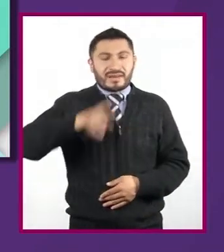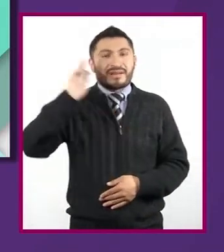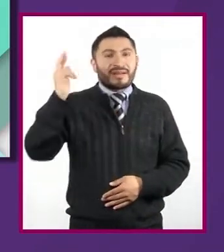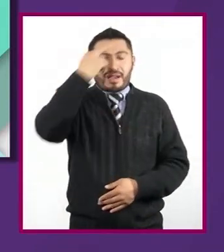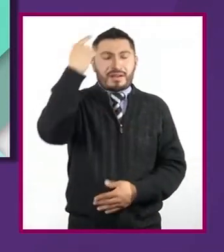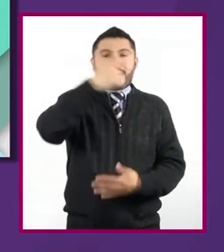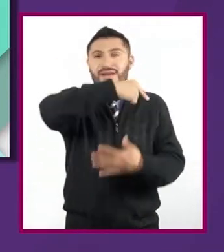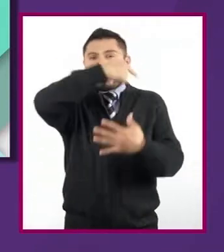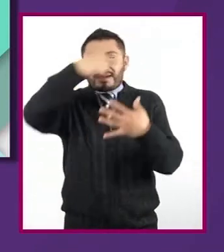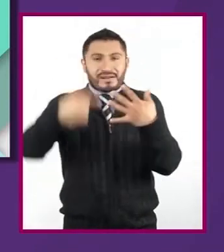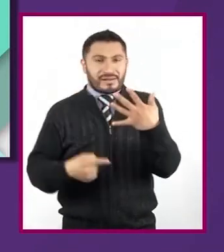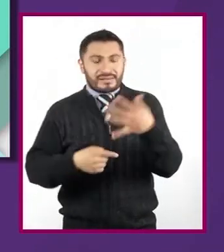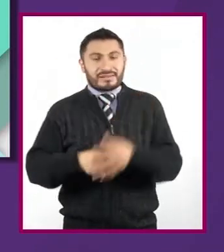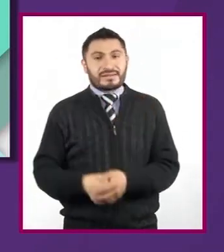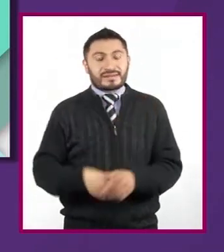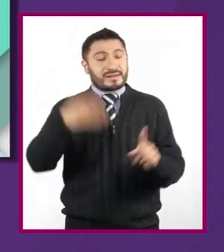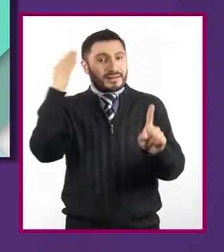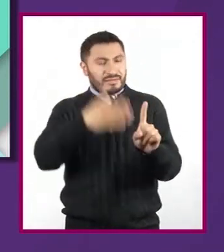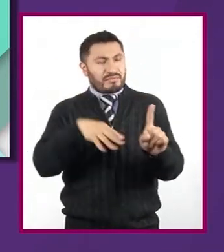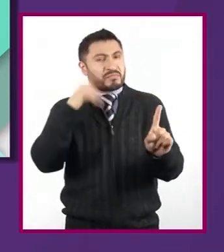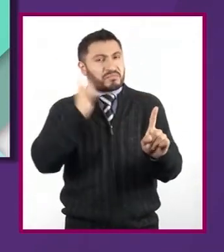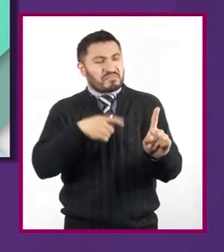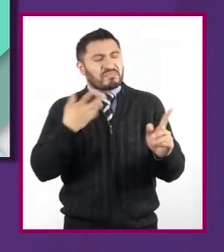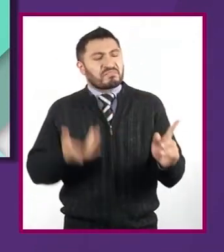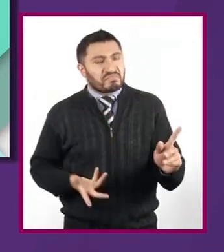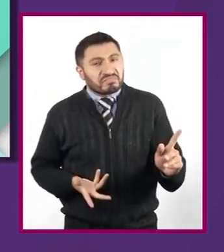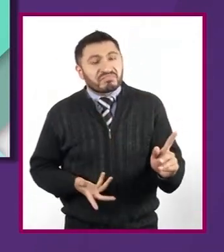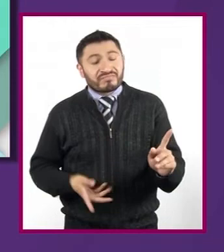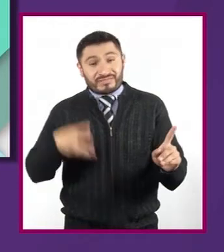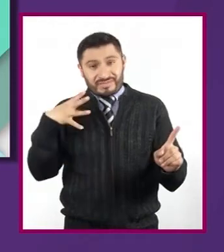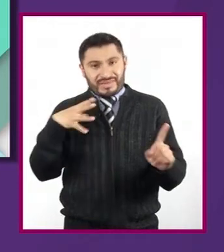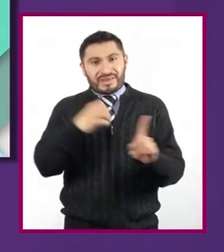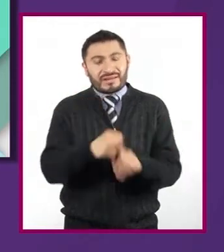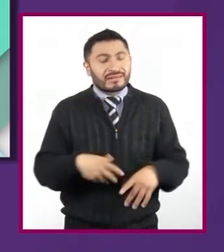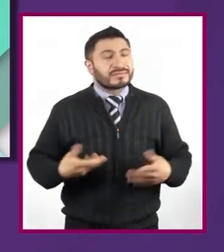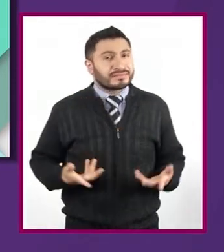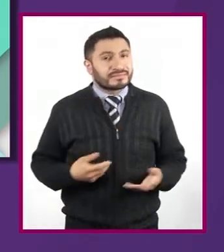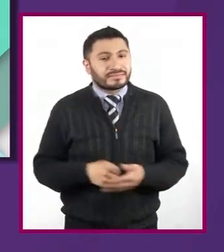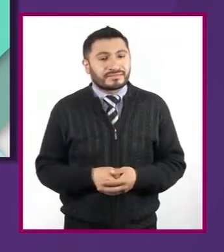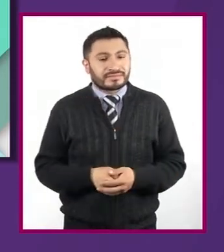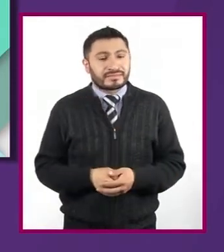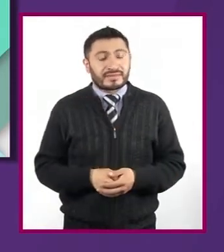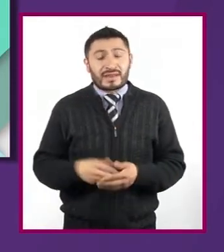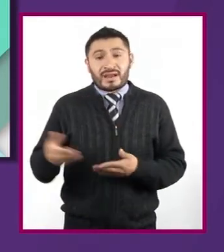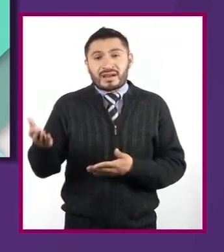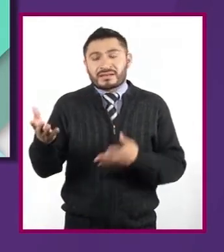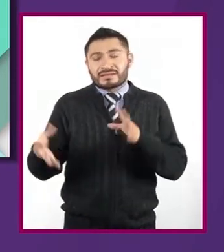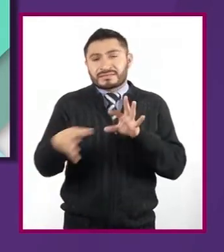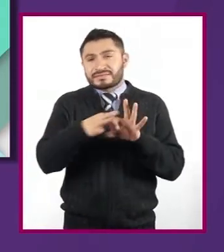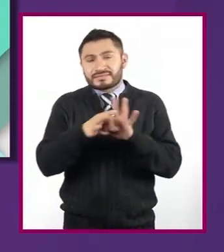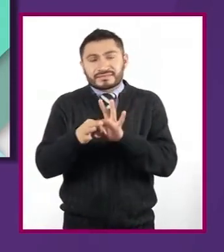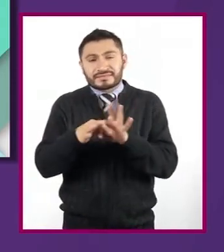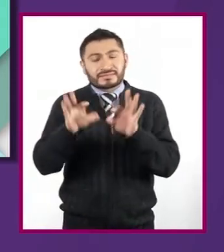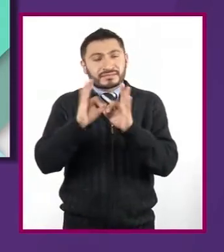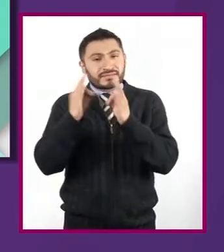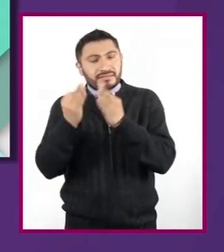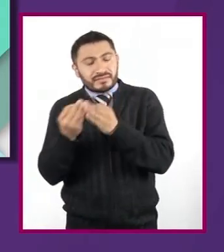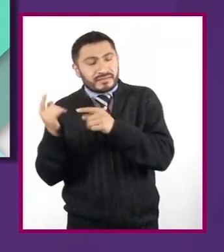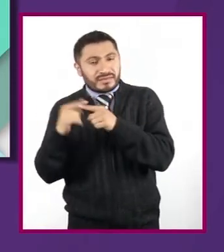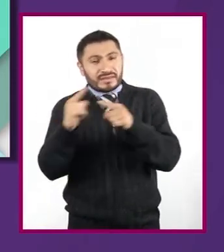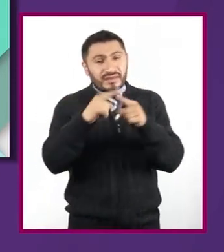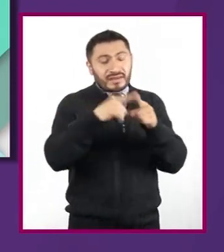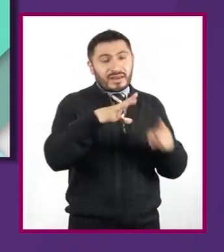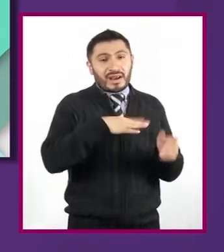aspectos. El objetivo específico que se ha de lograr, la combinación de procedimientos que